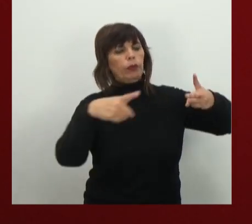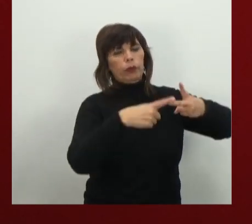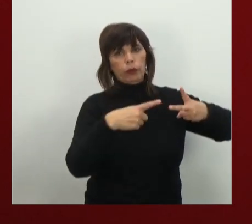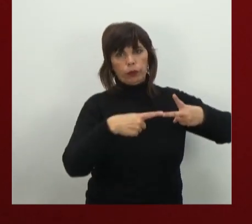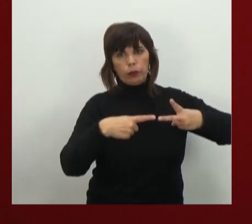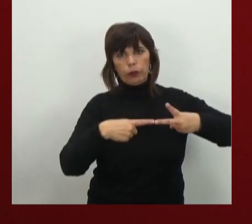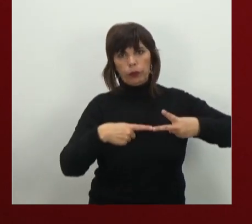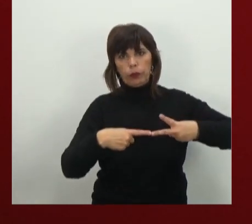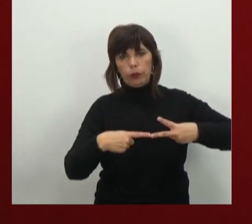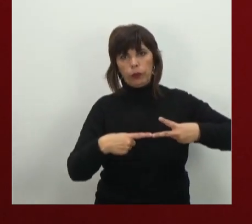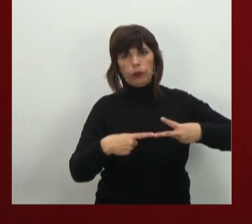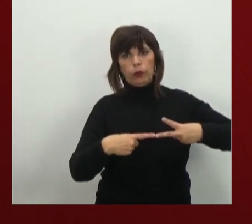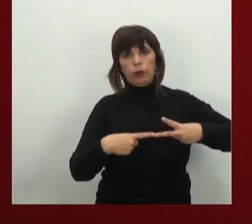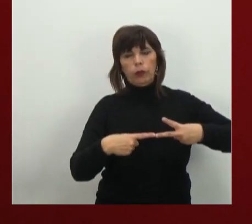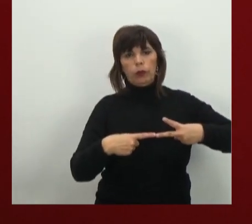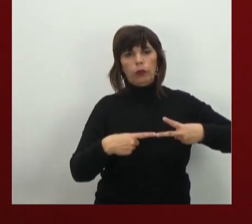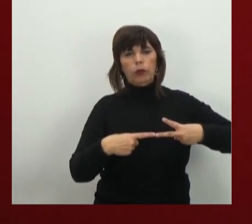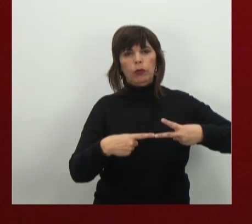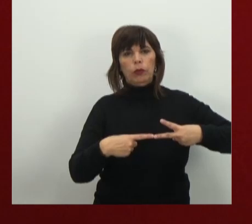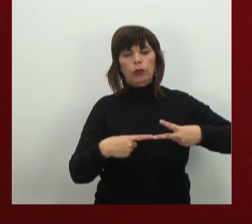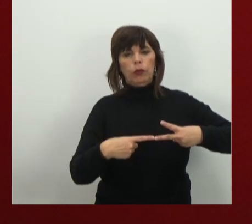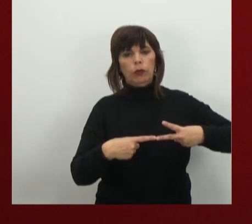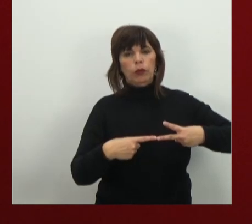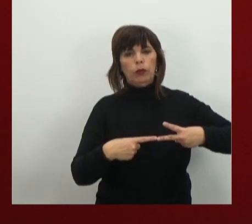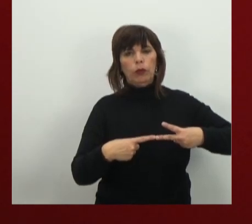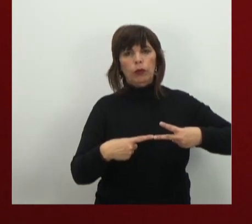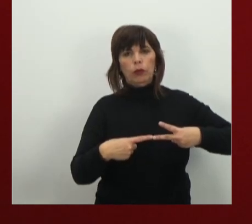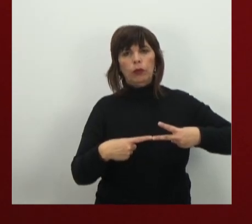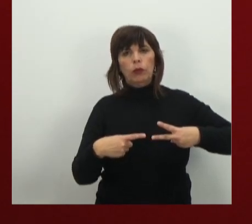Segundo, yo sé que te va a sorprender lo que viene ahora.